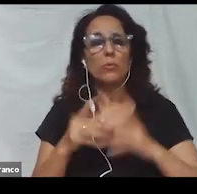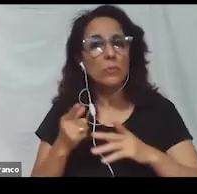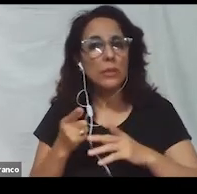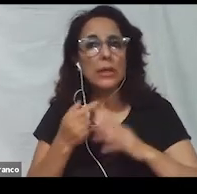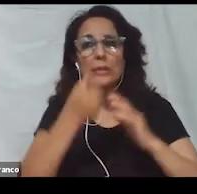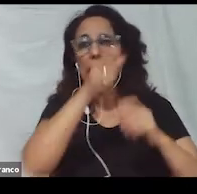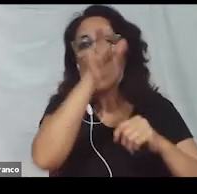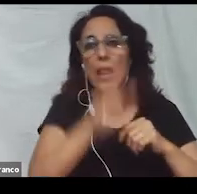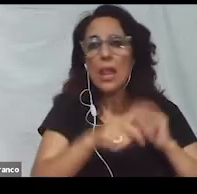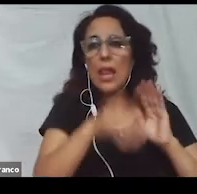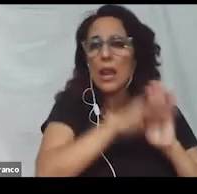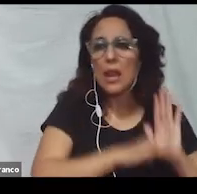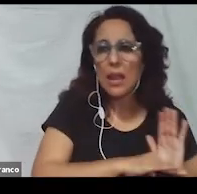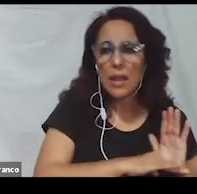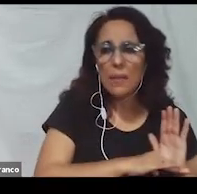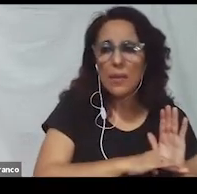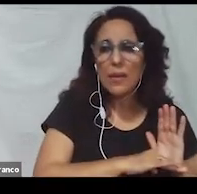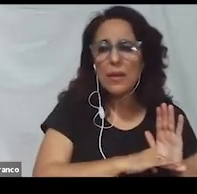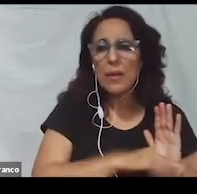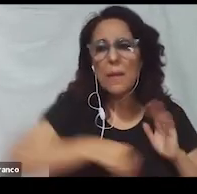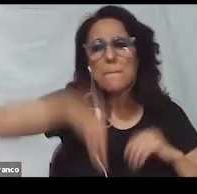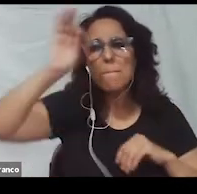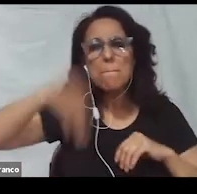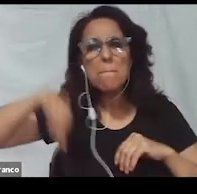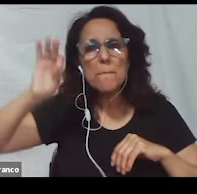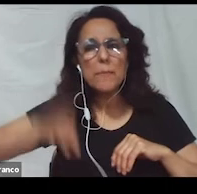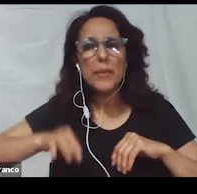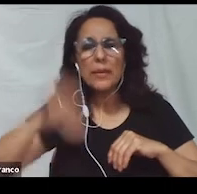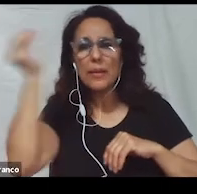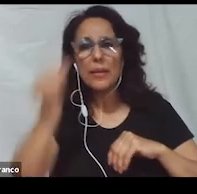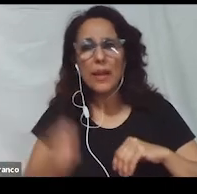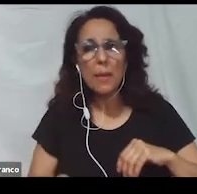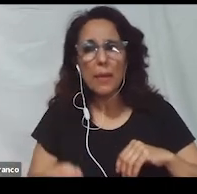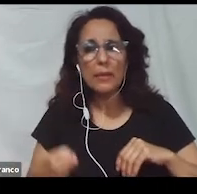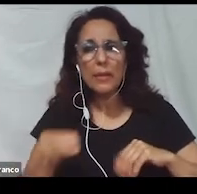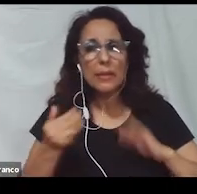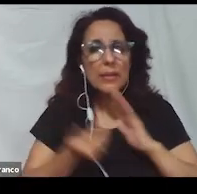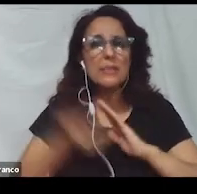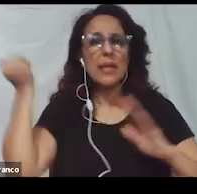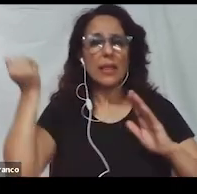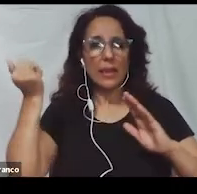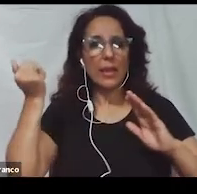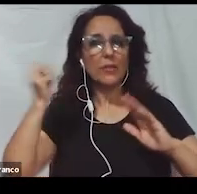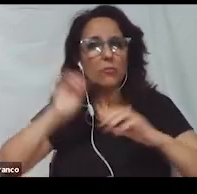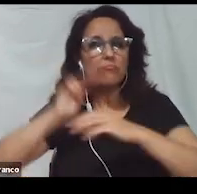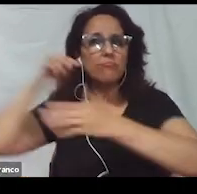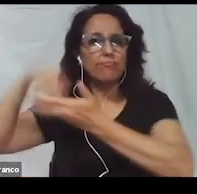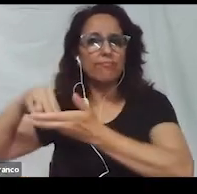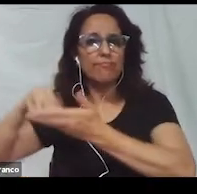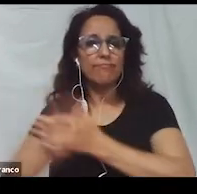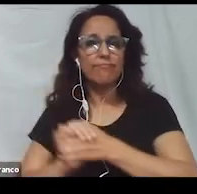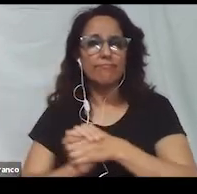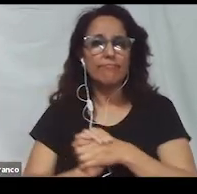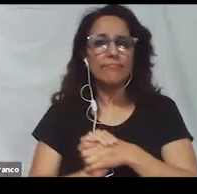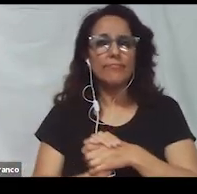es que hay ciertas librerías que pintan en la pantalla salteándose todo el tema de HTML. Como les mencioné el